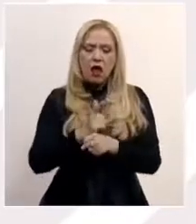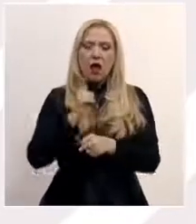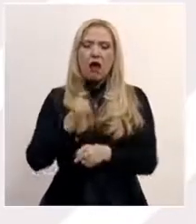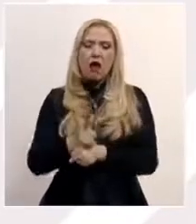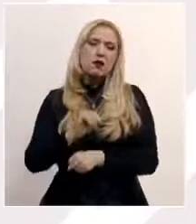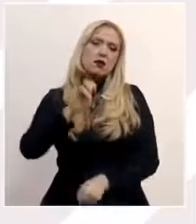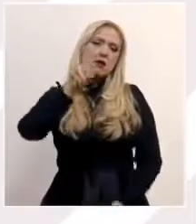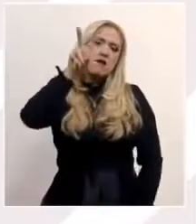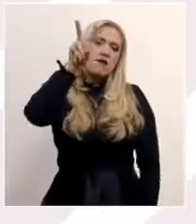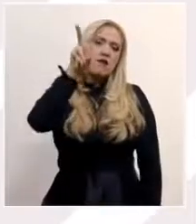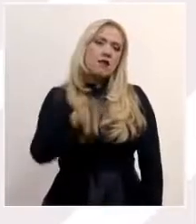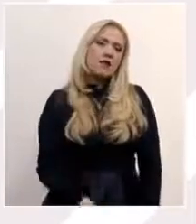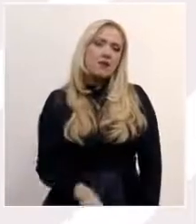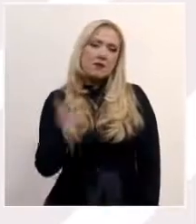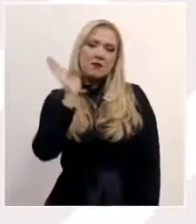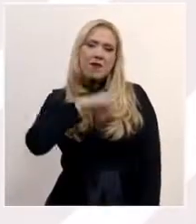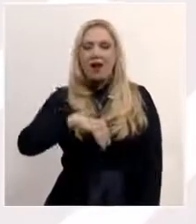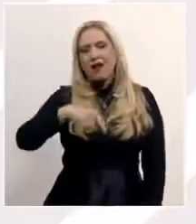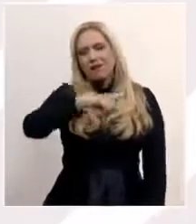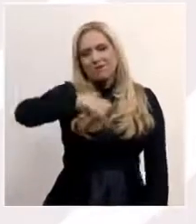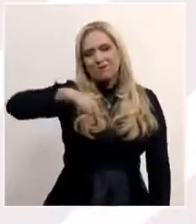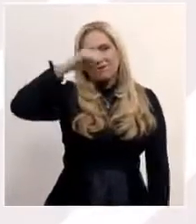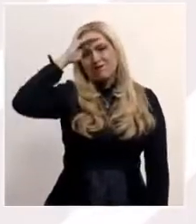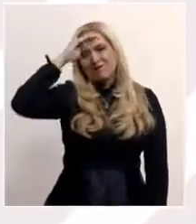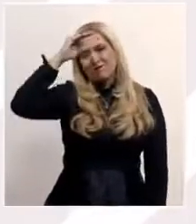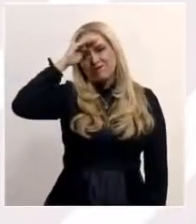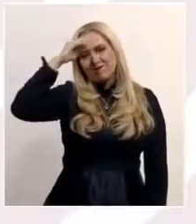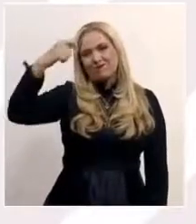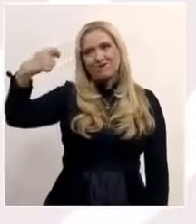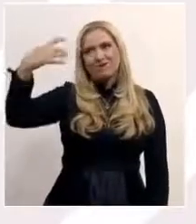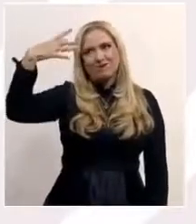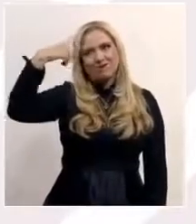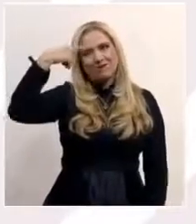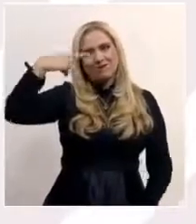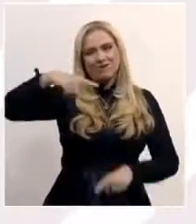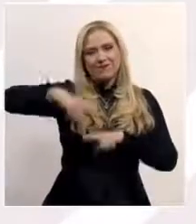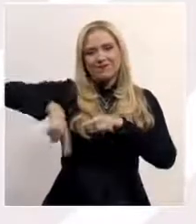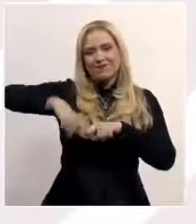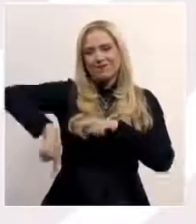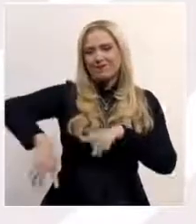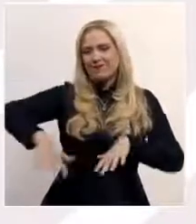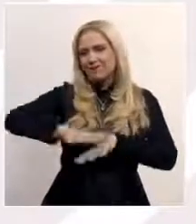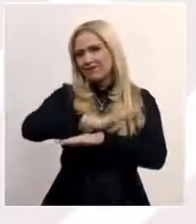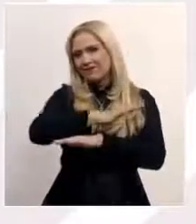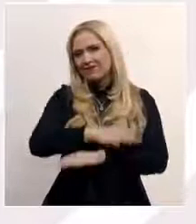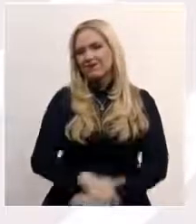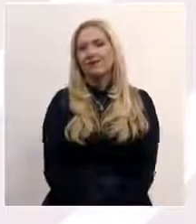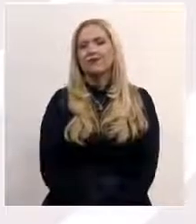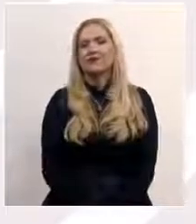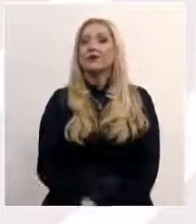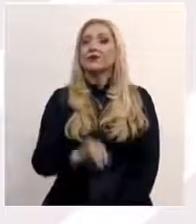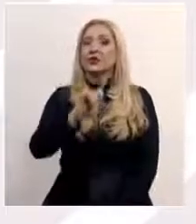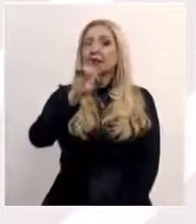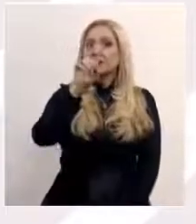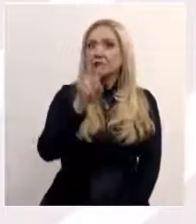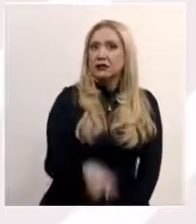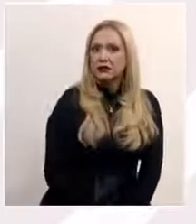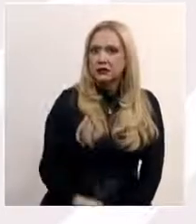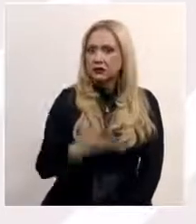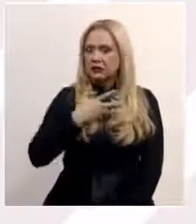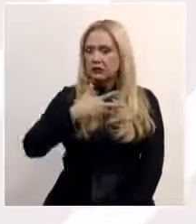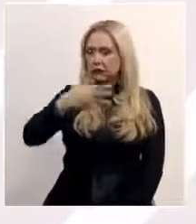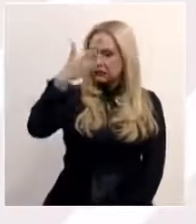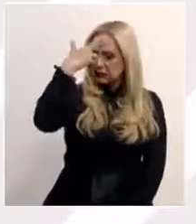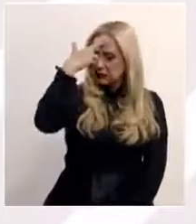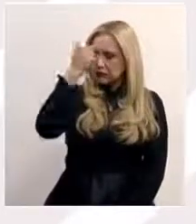verdad, ¿no? Esto es parte también del ejercicio que tenemos que trabajar. Sí, y qué bueno que lo comentas